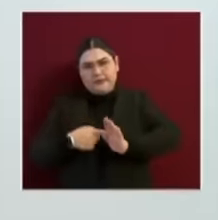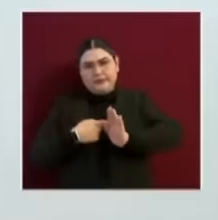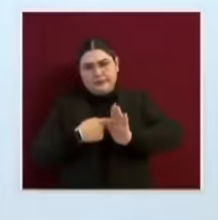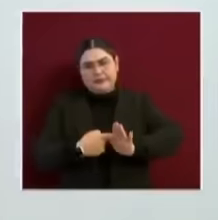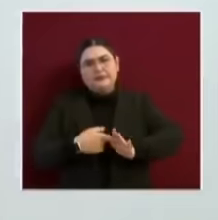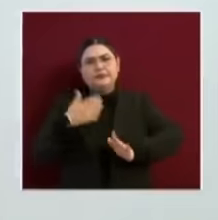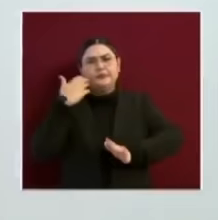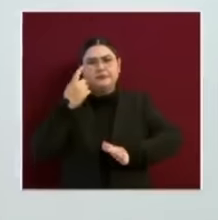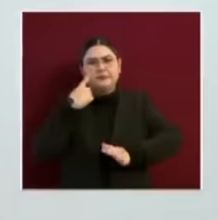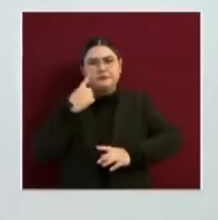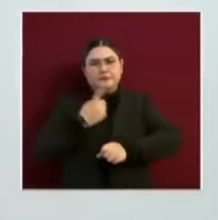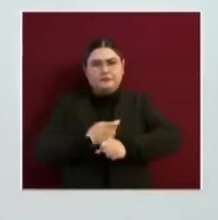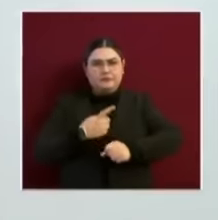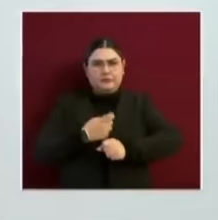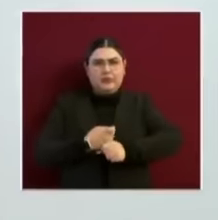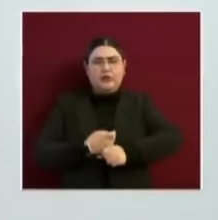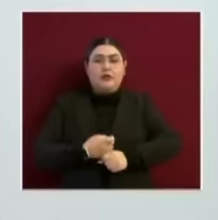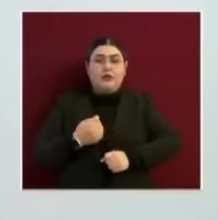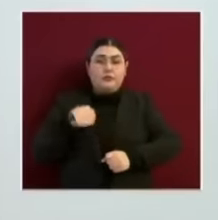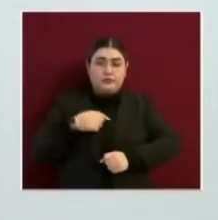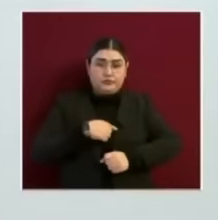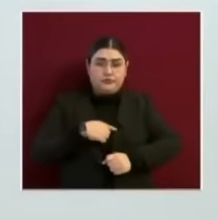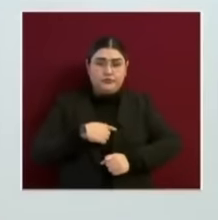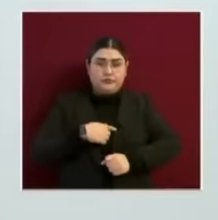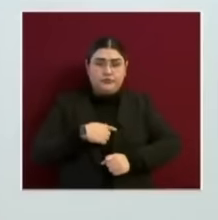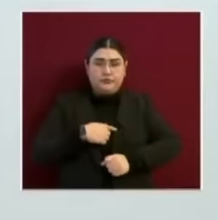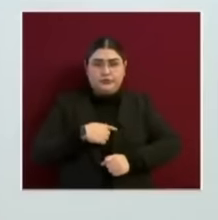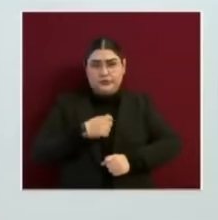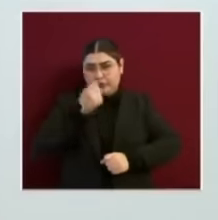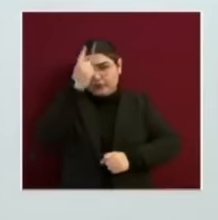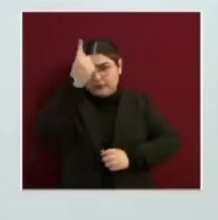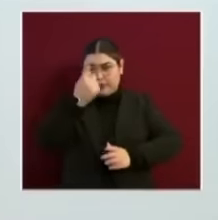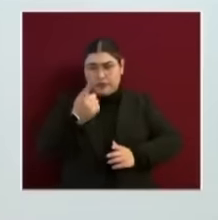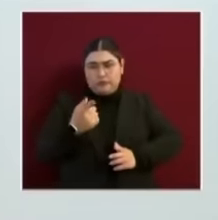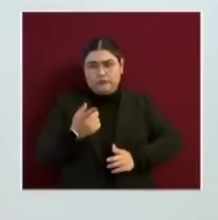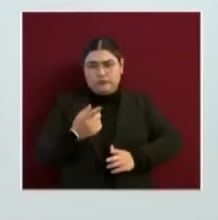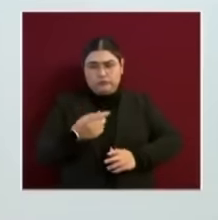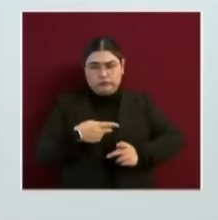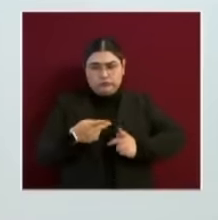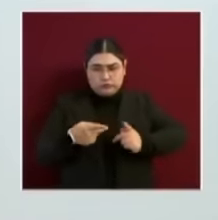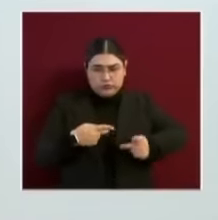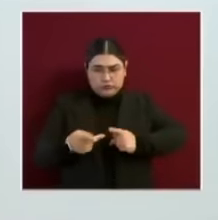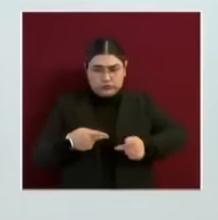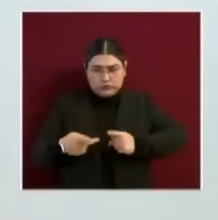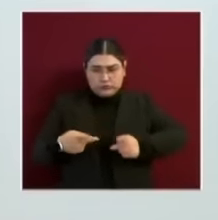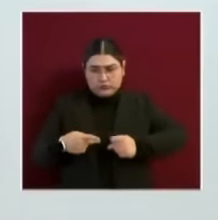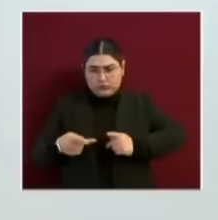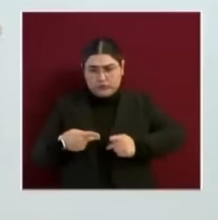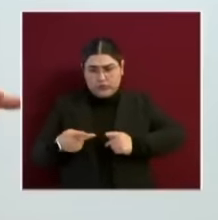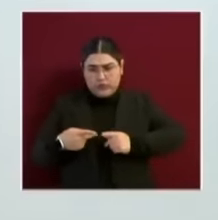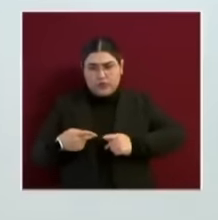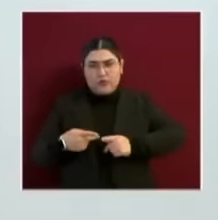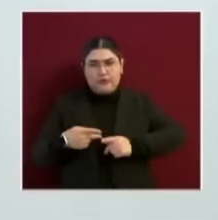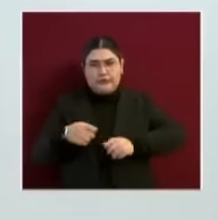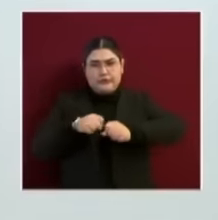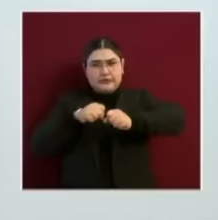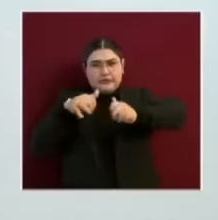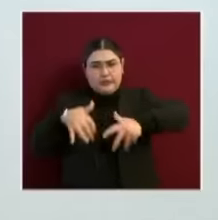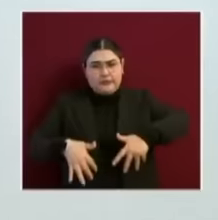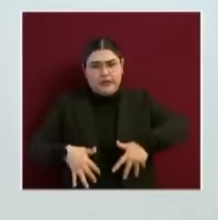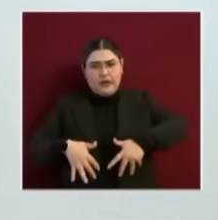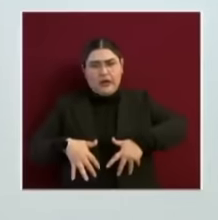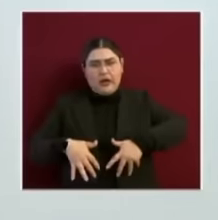Miren, estamos construyendo un sistema arrecifal artificial en San